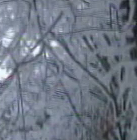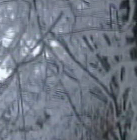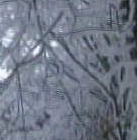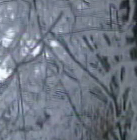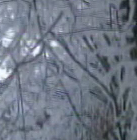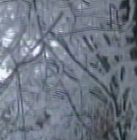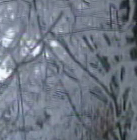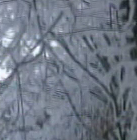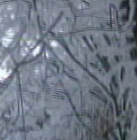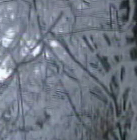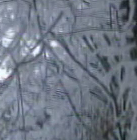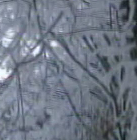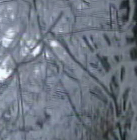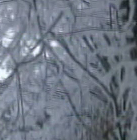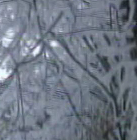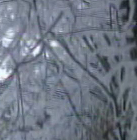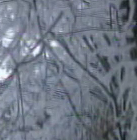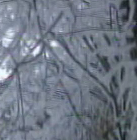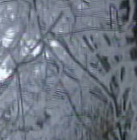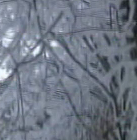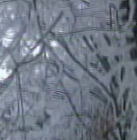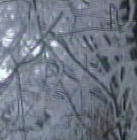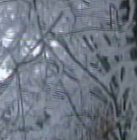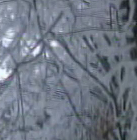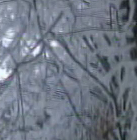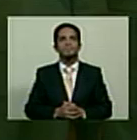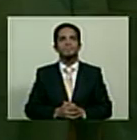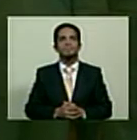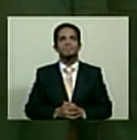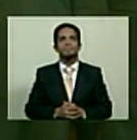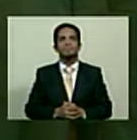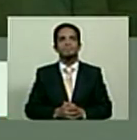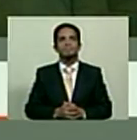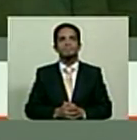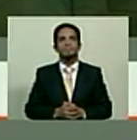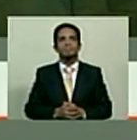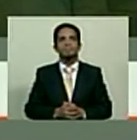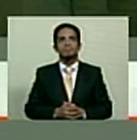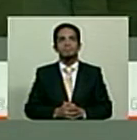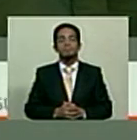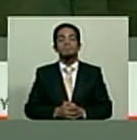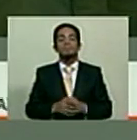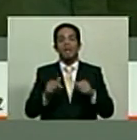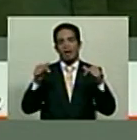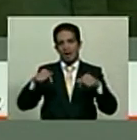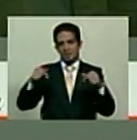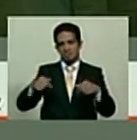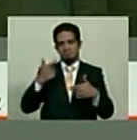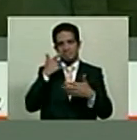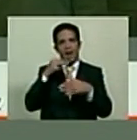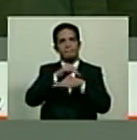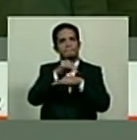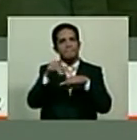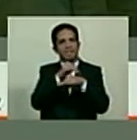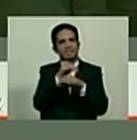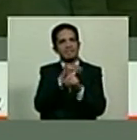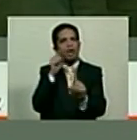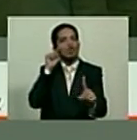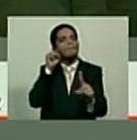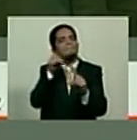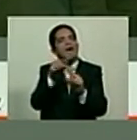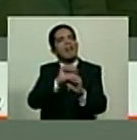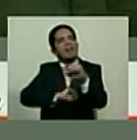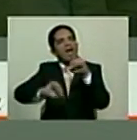Espectacular. Esos fenómenos estamos que se ven transmitiendo desde aquí, desde el Ministerio del Poder Popular para la Defensa,